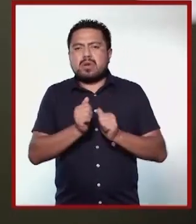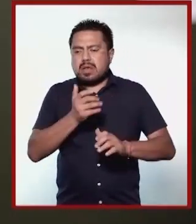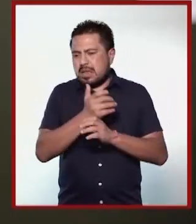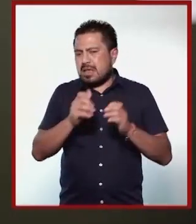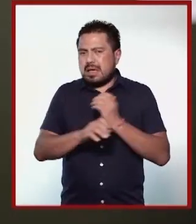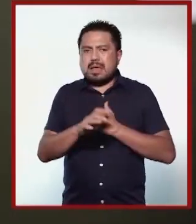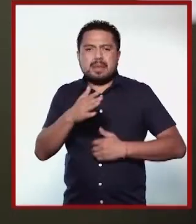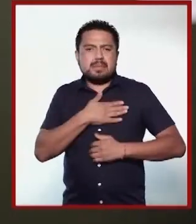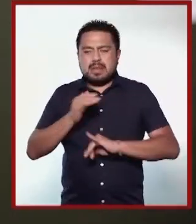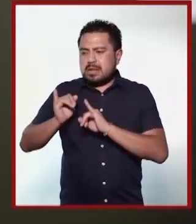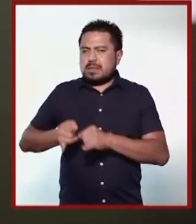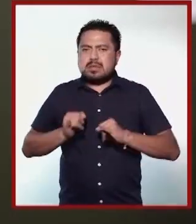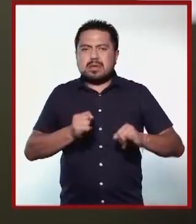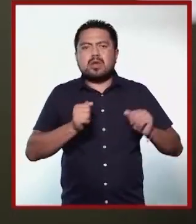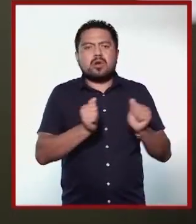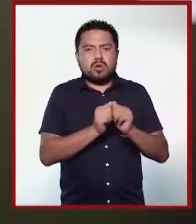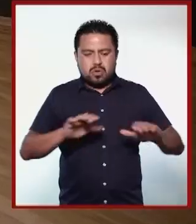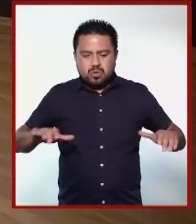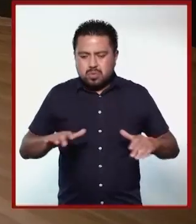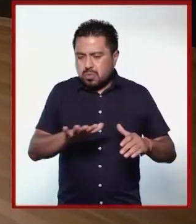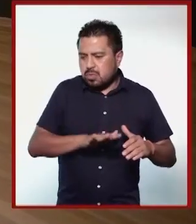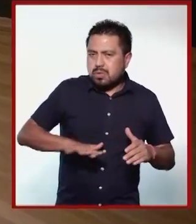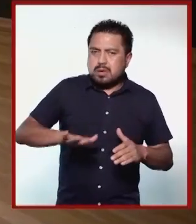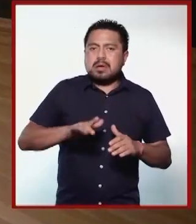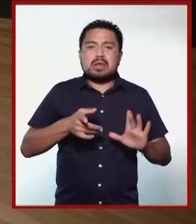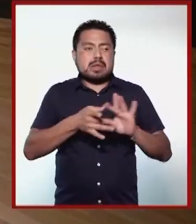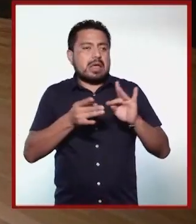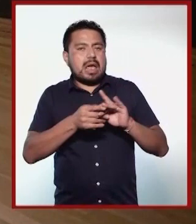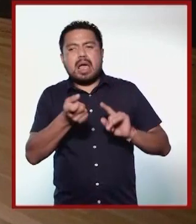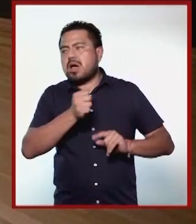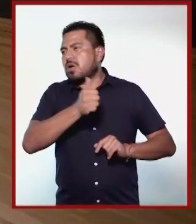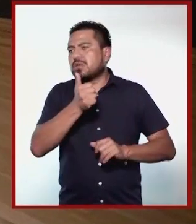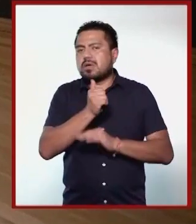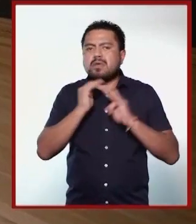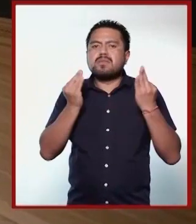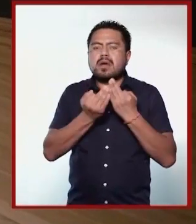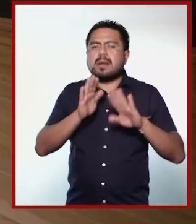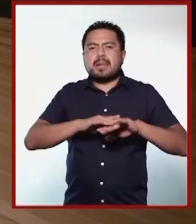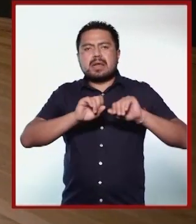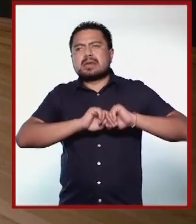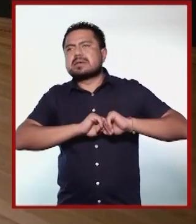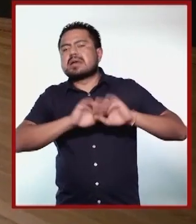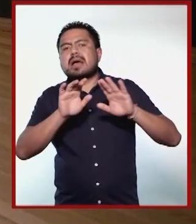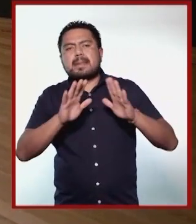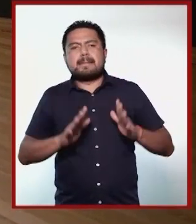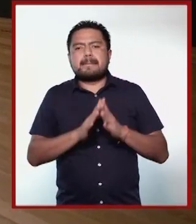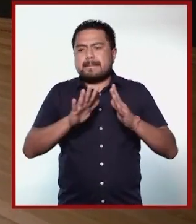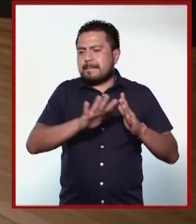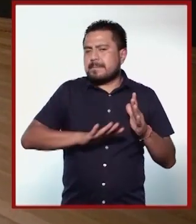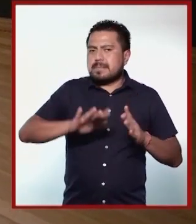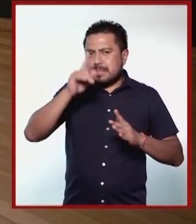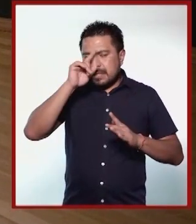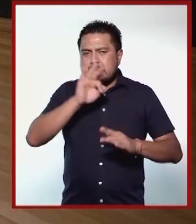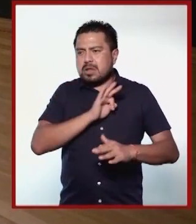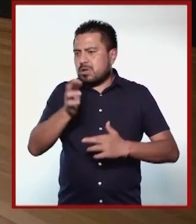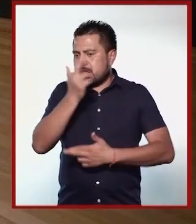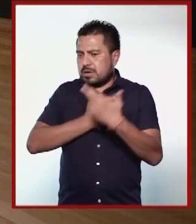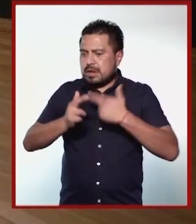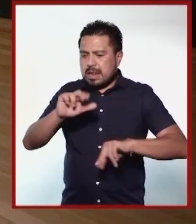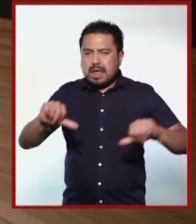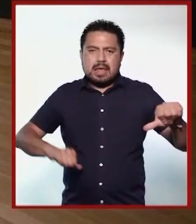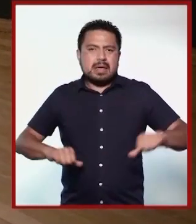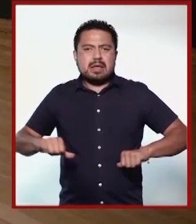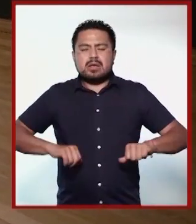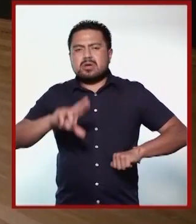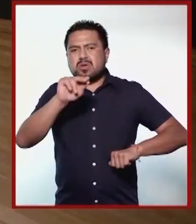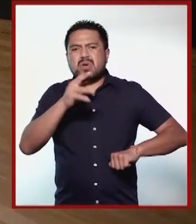acciones individuales en lo colectivo. Dicho de otra manera, tener claridad sobre nuestra participación para que el retorno a nuestras actividades